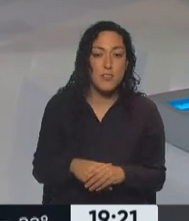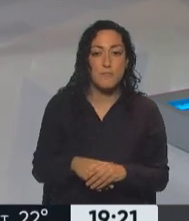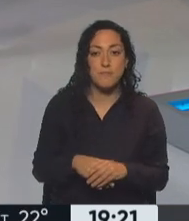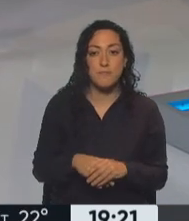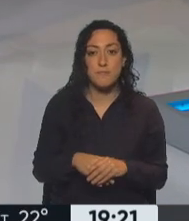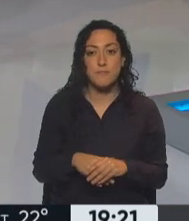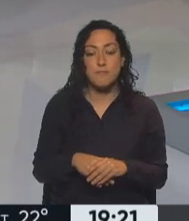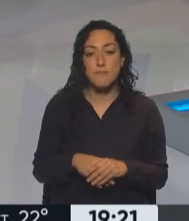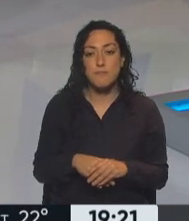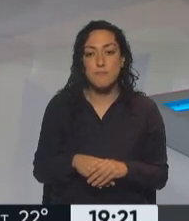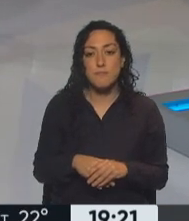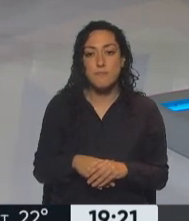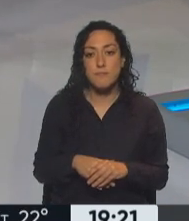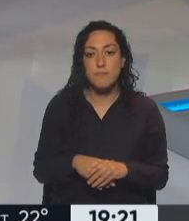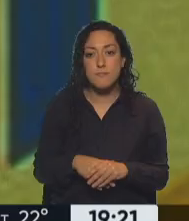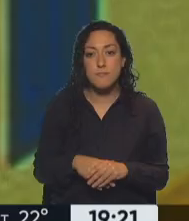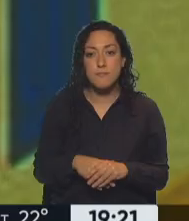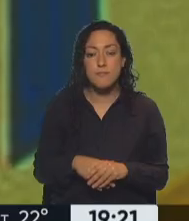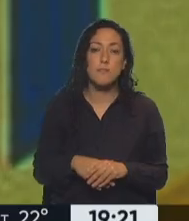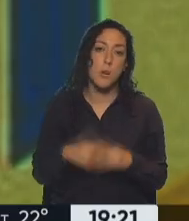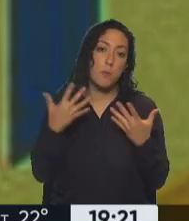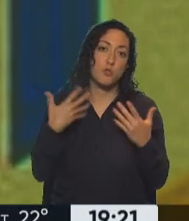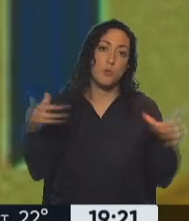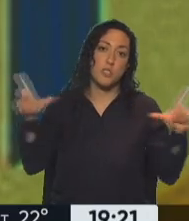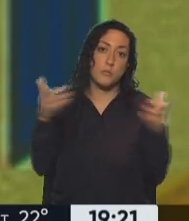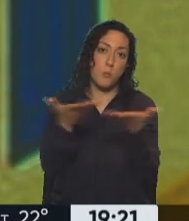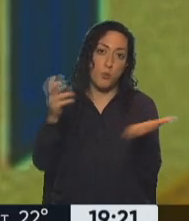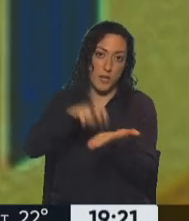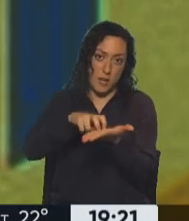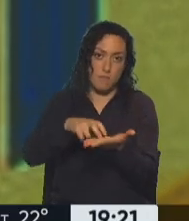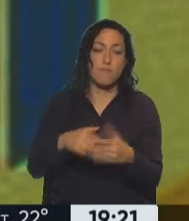Gorosito, Gimnasia de La Plata. Por supuesto, por la pantalla de TV Pública para que puedan disfrutar.